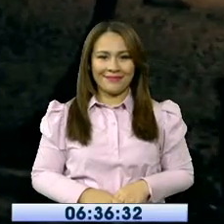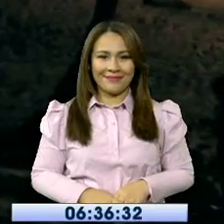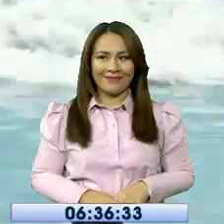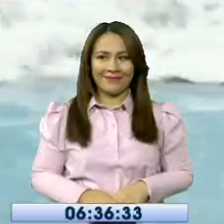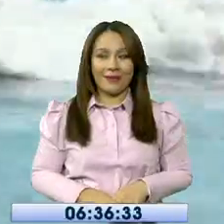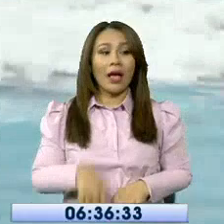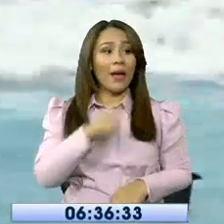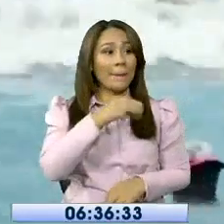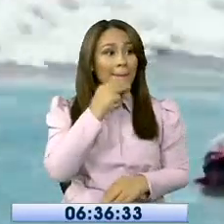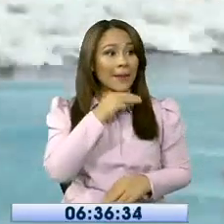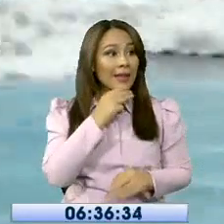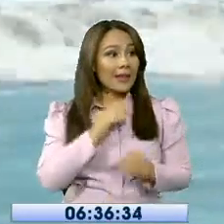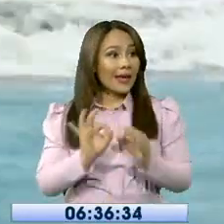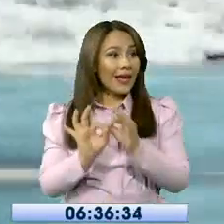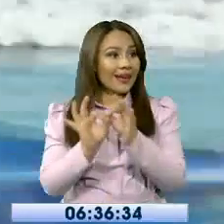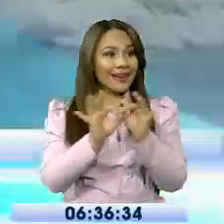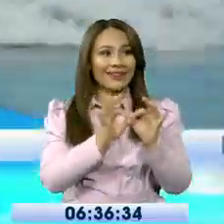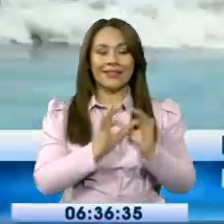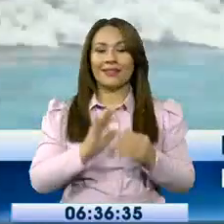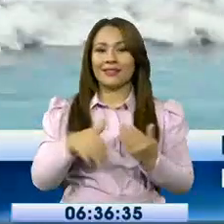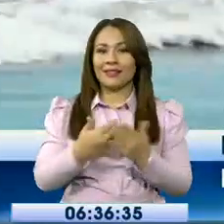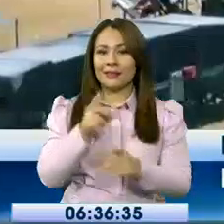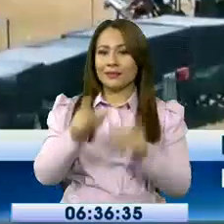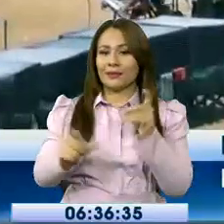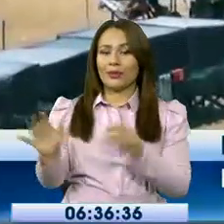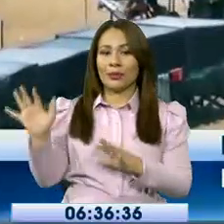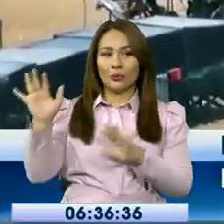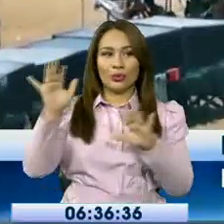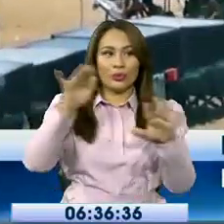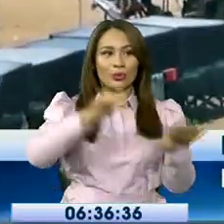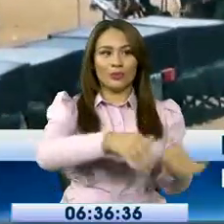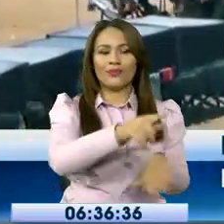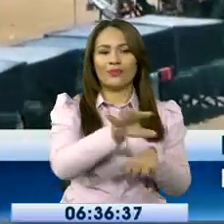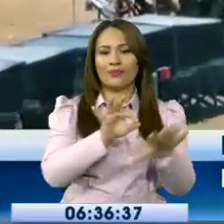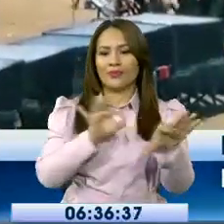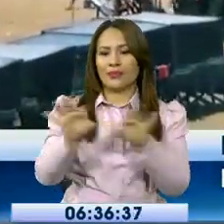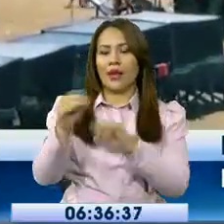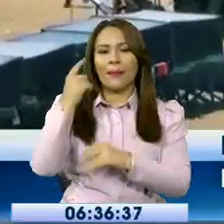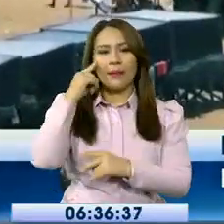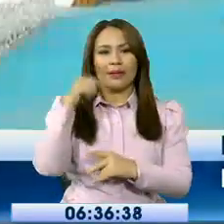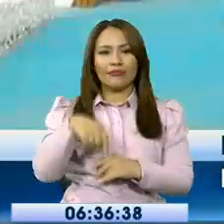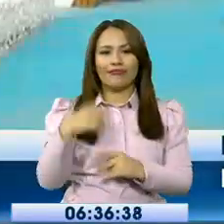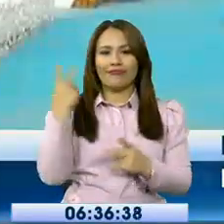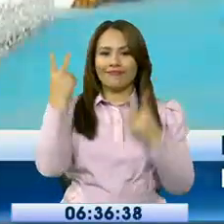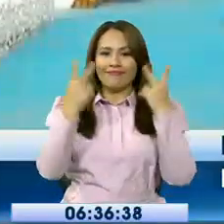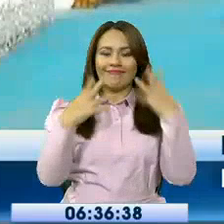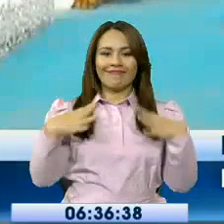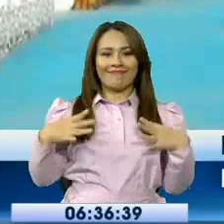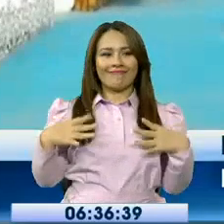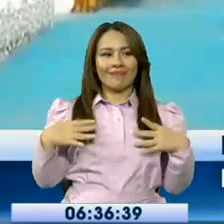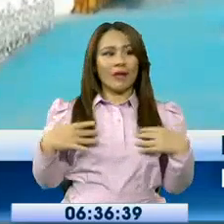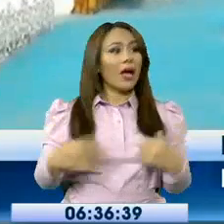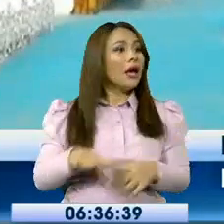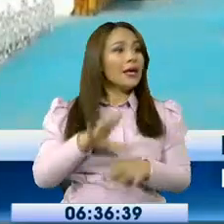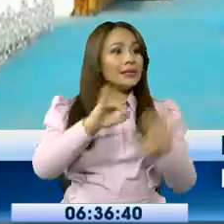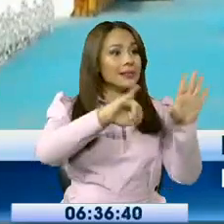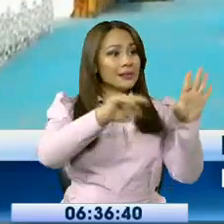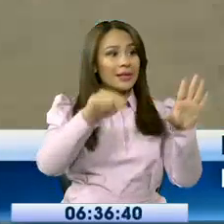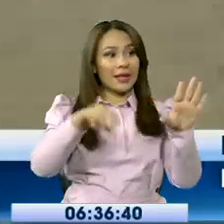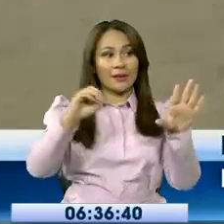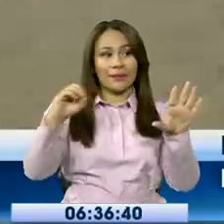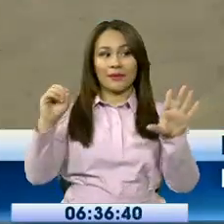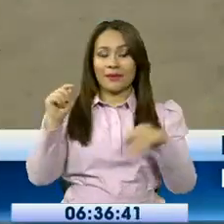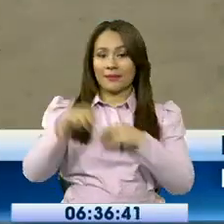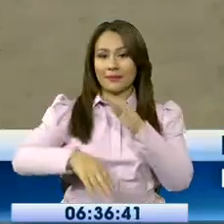Manta está lista para recibir a los turistas que escojan a esta ciudad como destino para disfrutar de este feriado. Más de 6.000 plazas de alojamiento